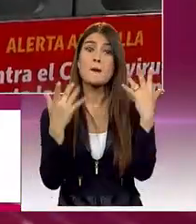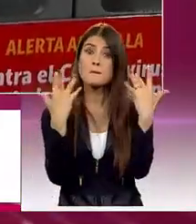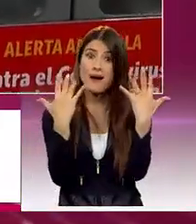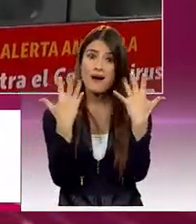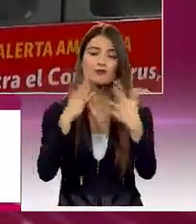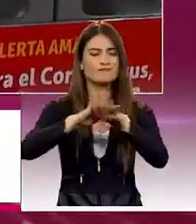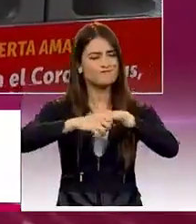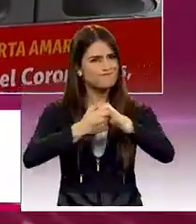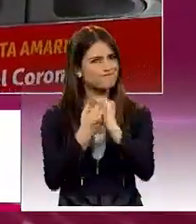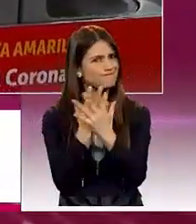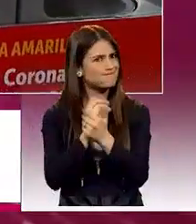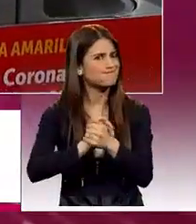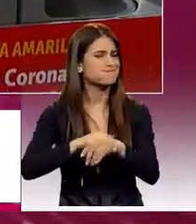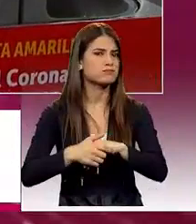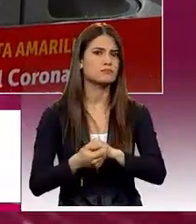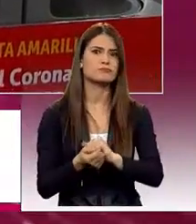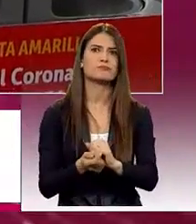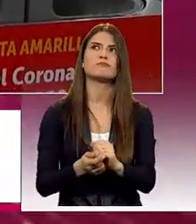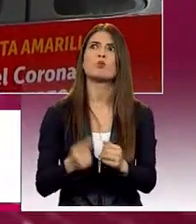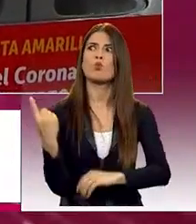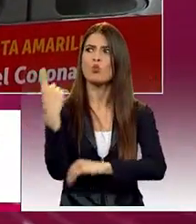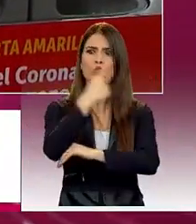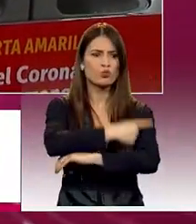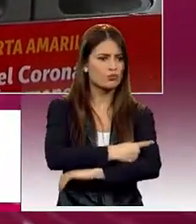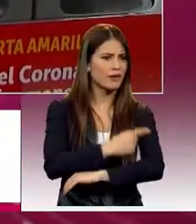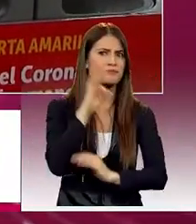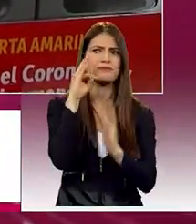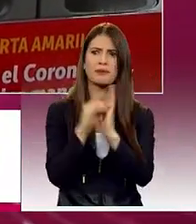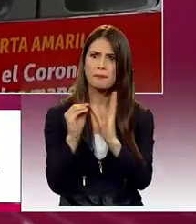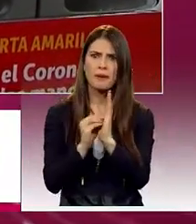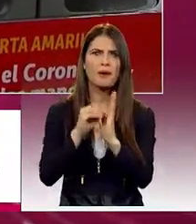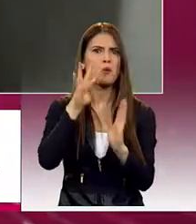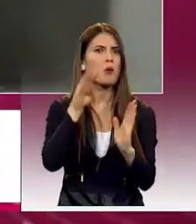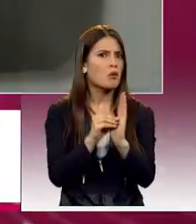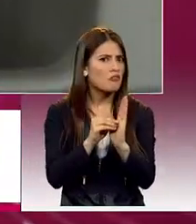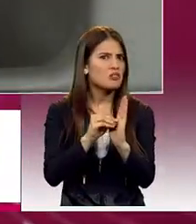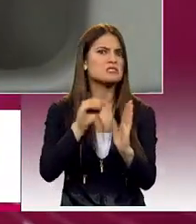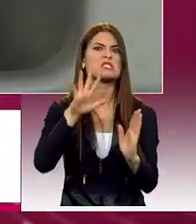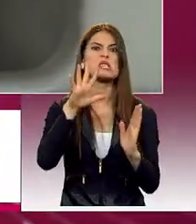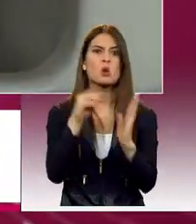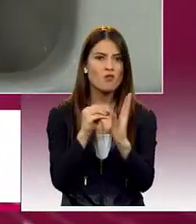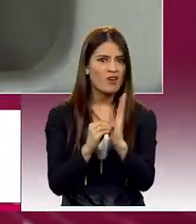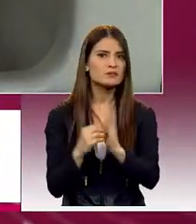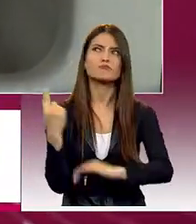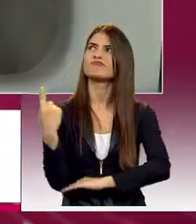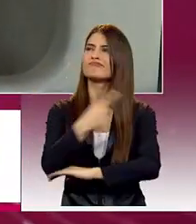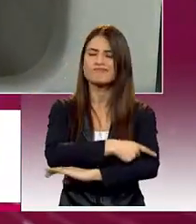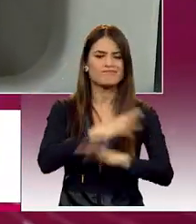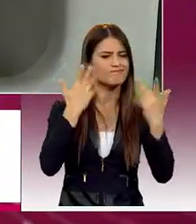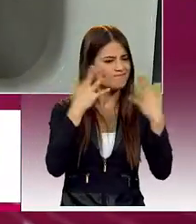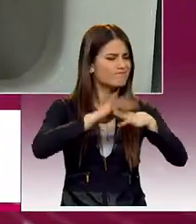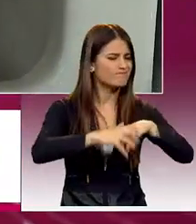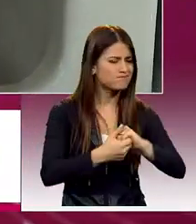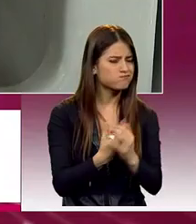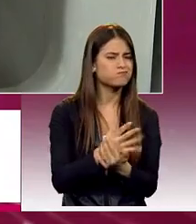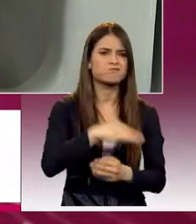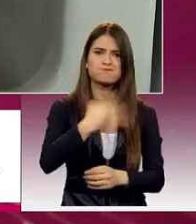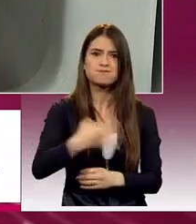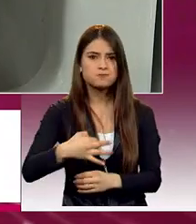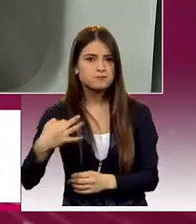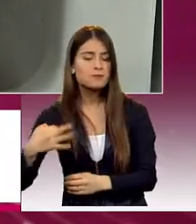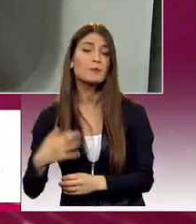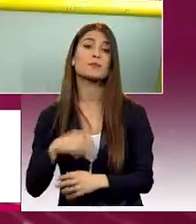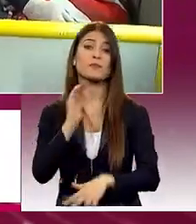manos 3, 4, 5 veces al día. La recomendación es de la higiene respiratoria que permita a las personas